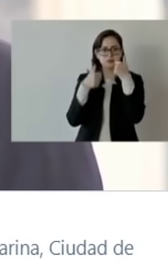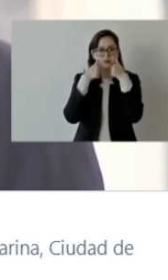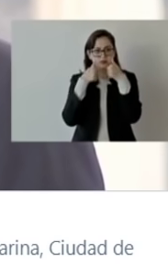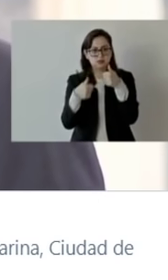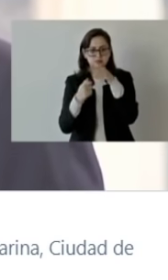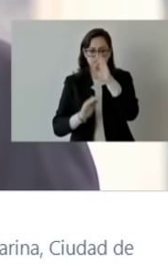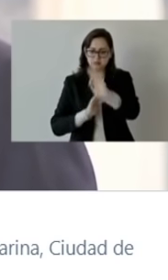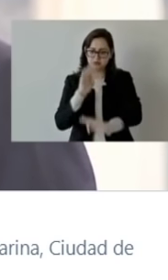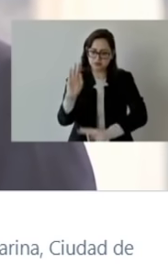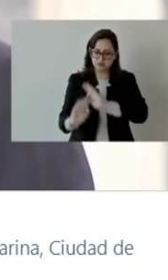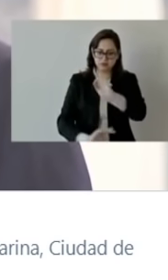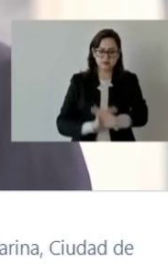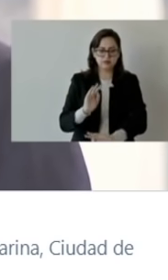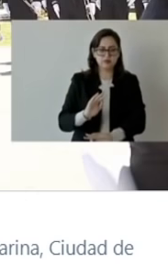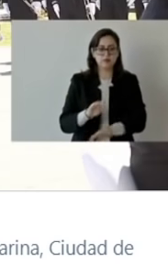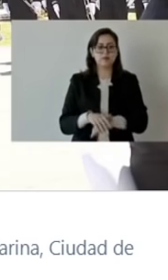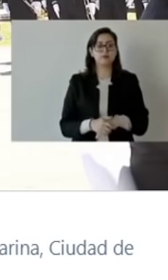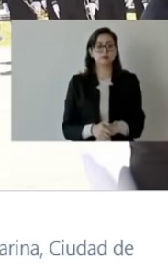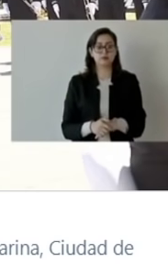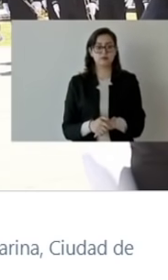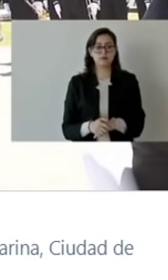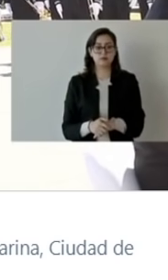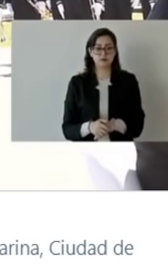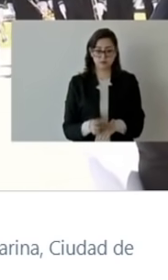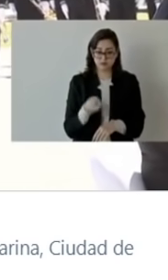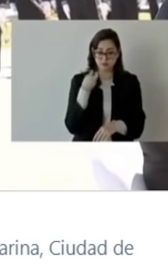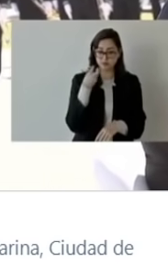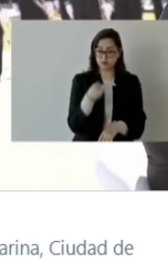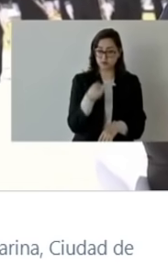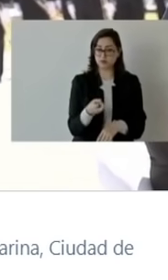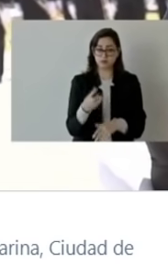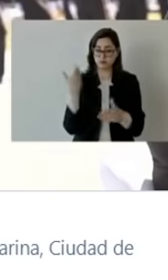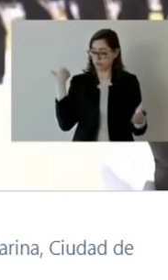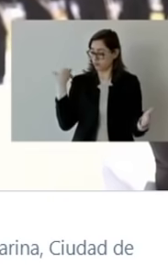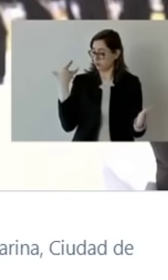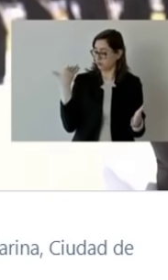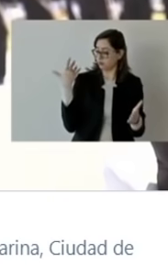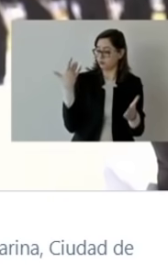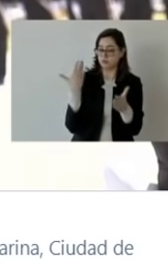Y eso ha sido fundamental,